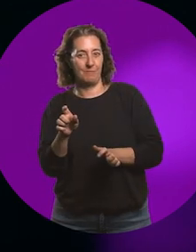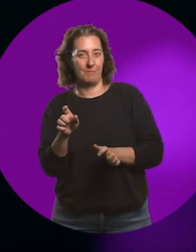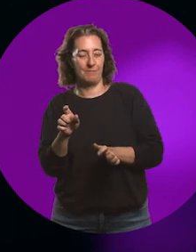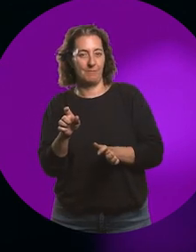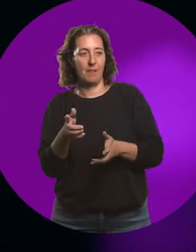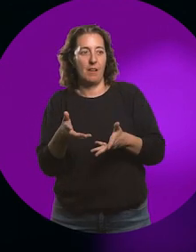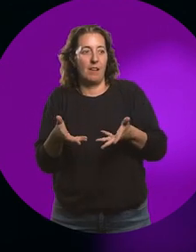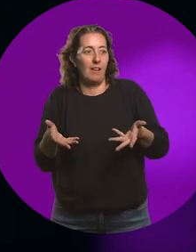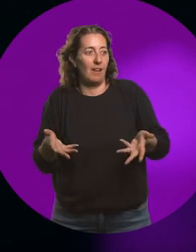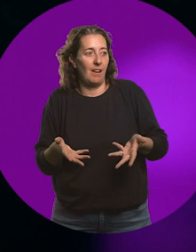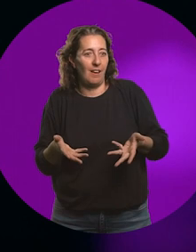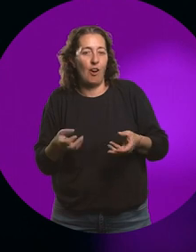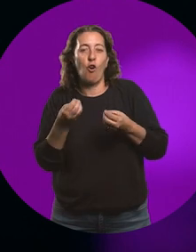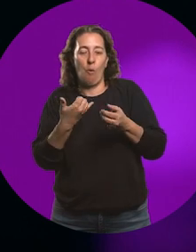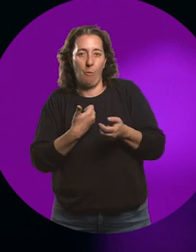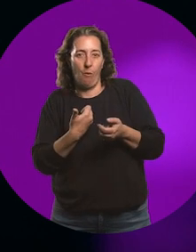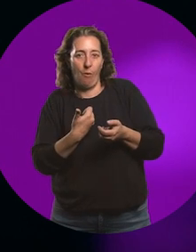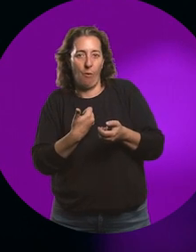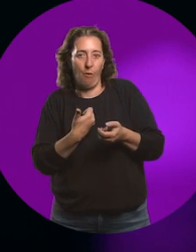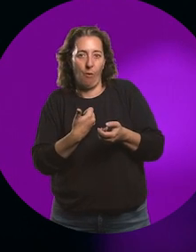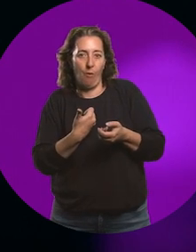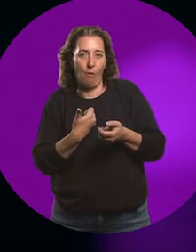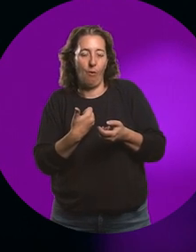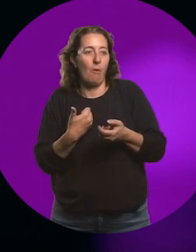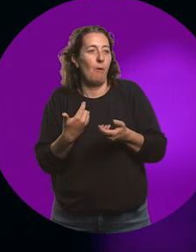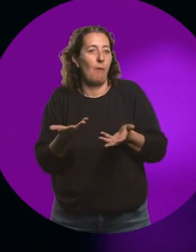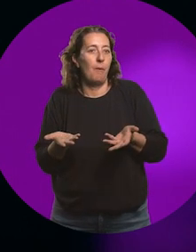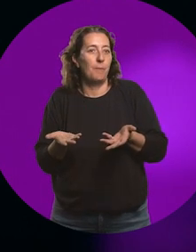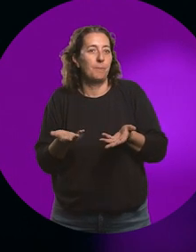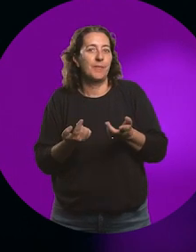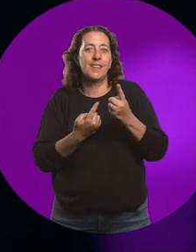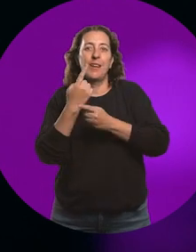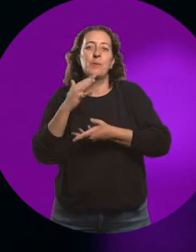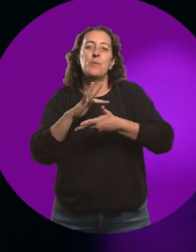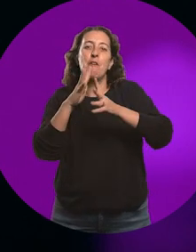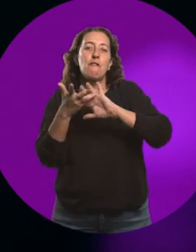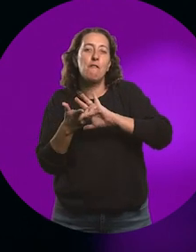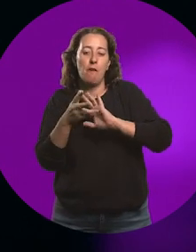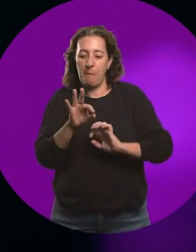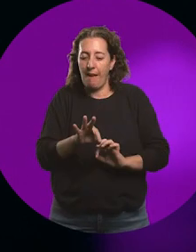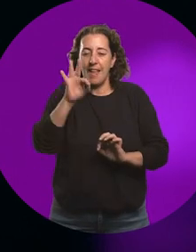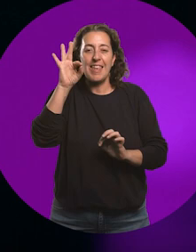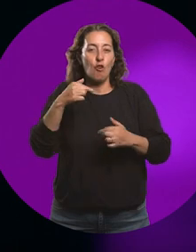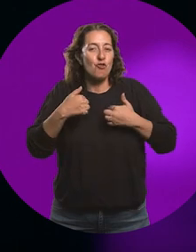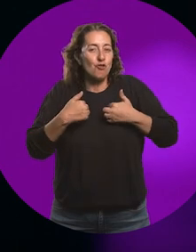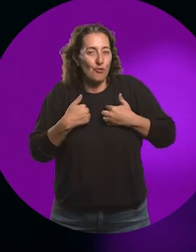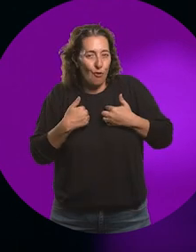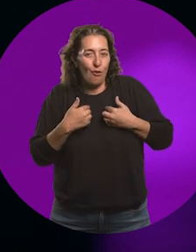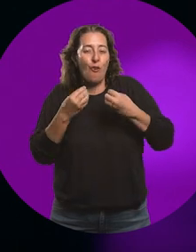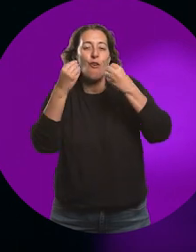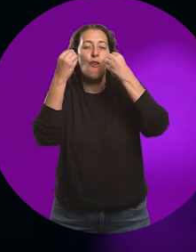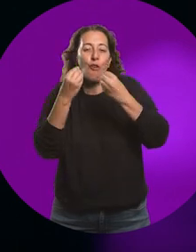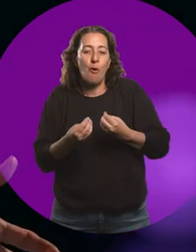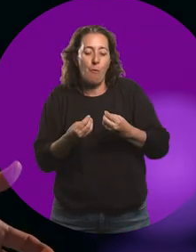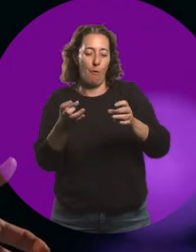Ahora, ¿de qué manera? Yo, en cierta forma, elijo de qué manera llegar a